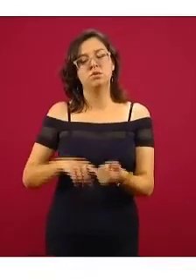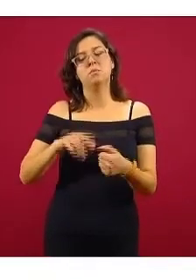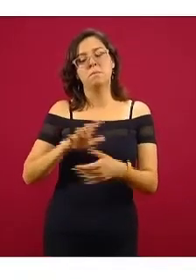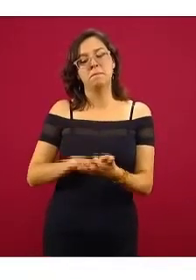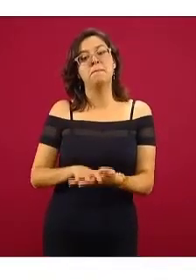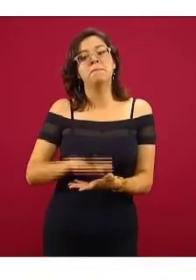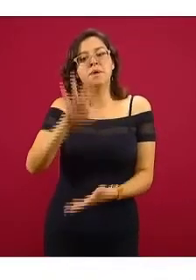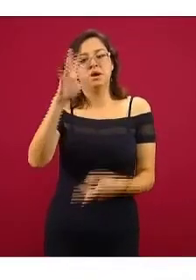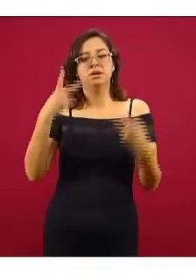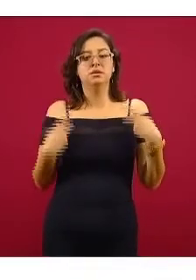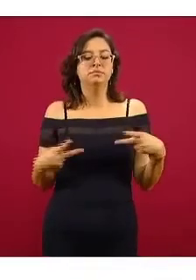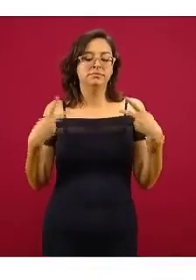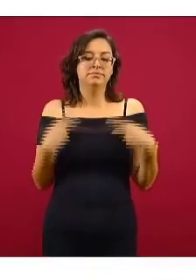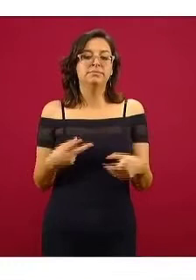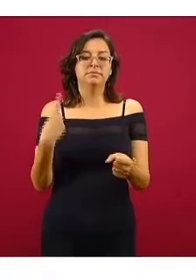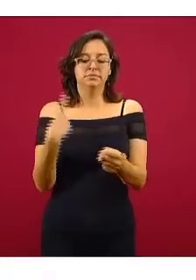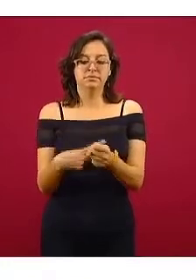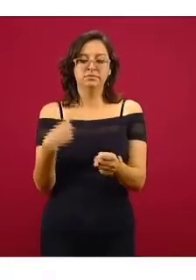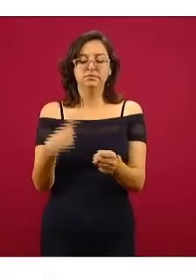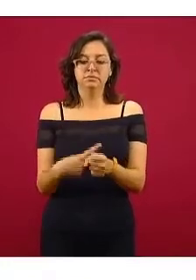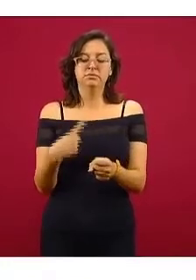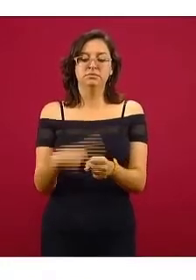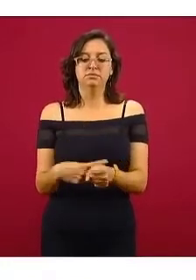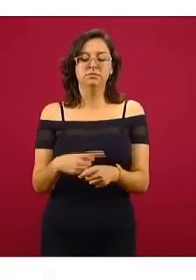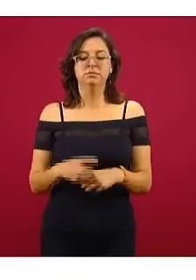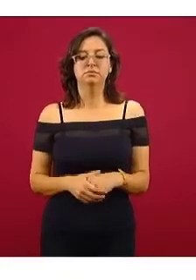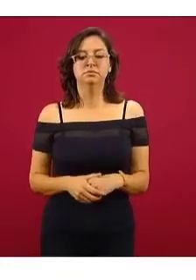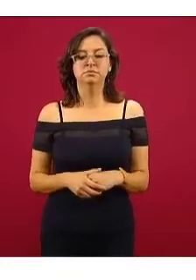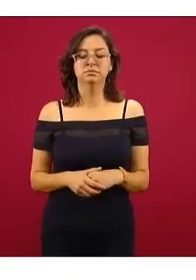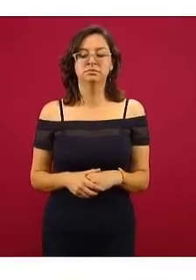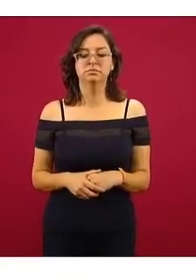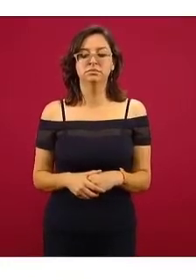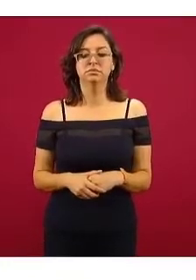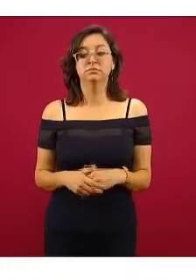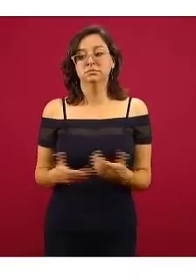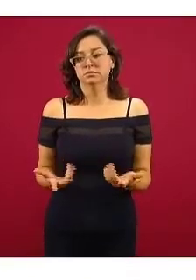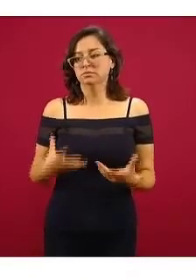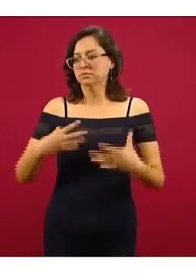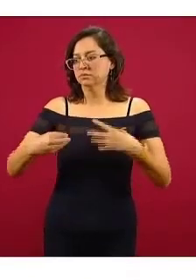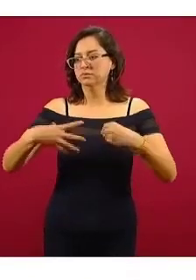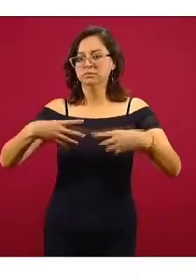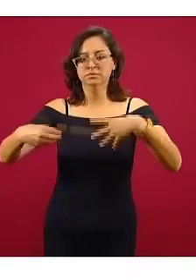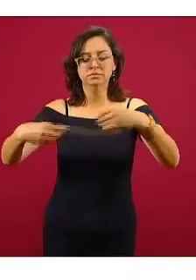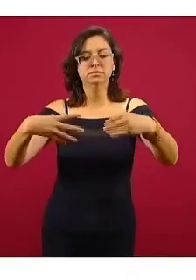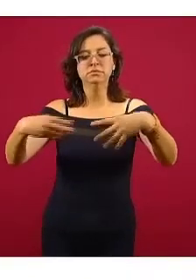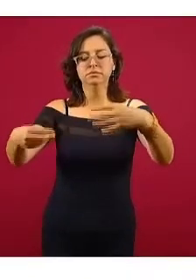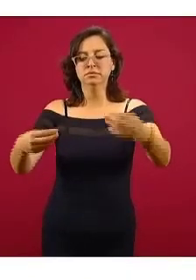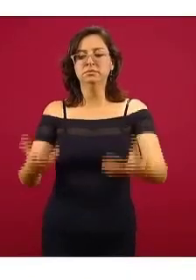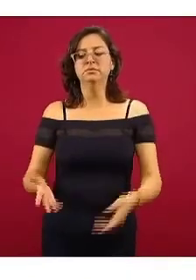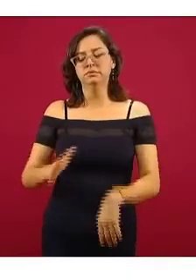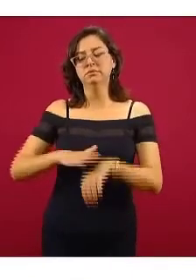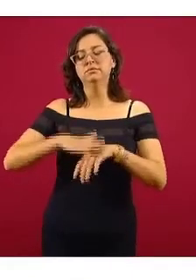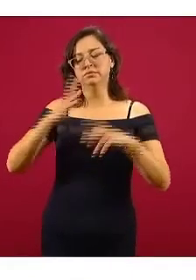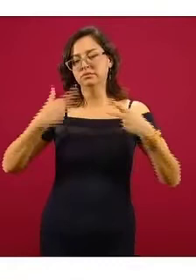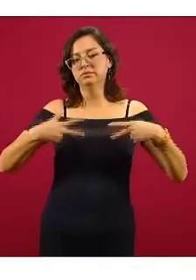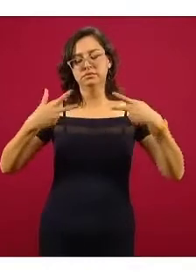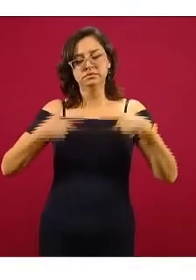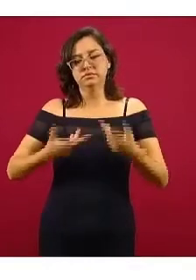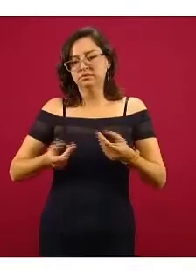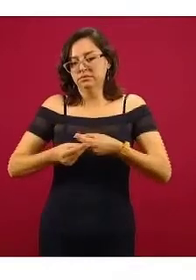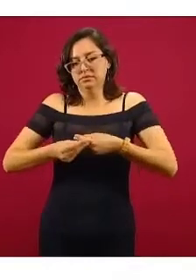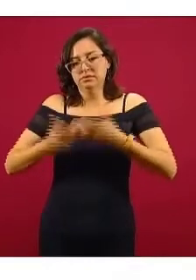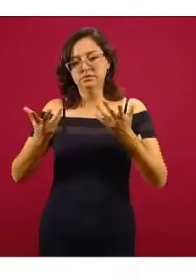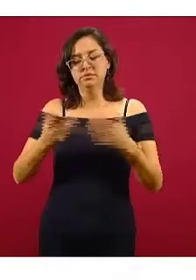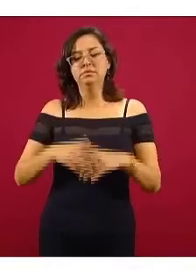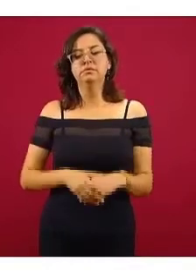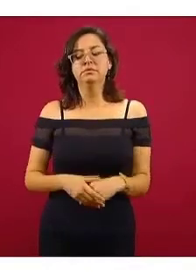puedan tener un incremento más importante en la carga de enfermedad, es decir, en la cantidad de casos confirmados. Ahorita